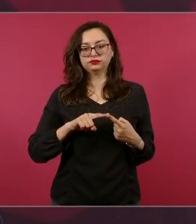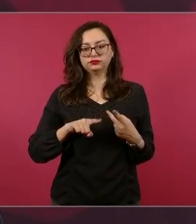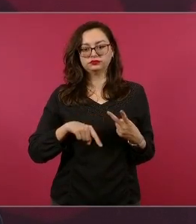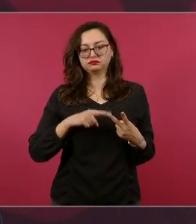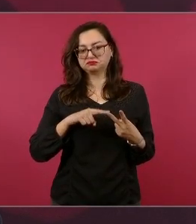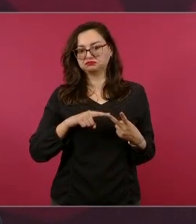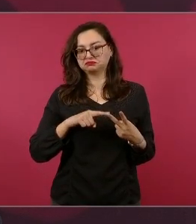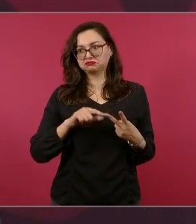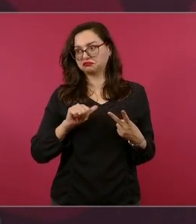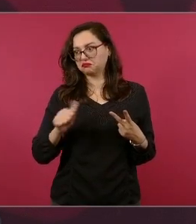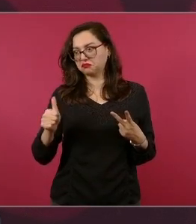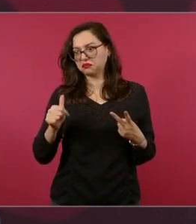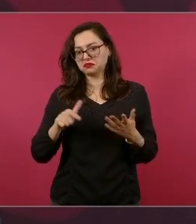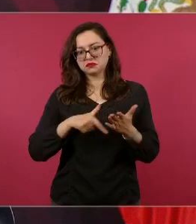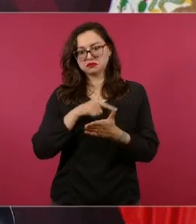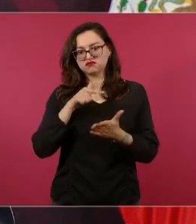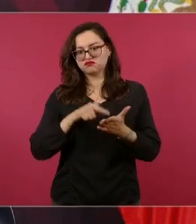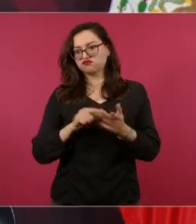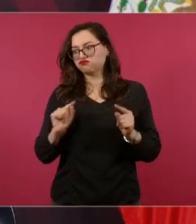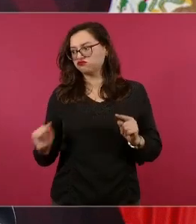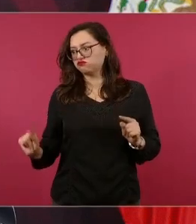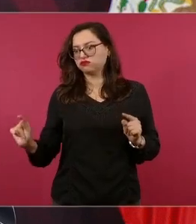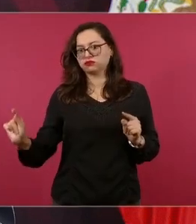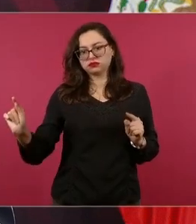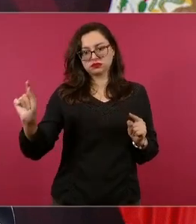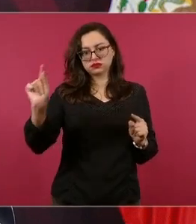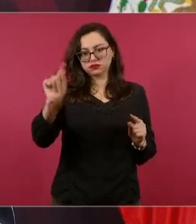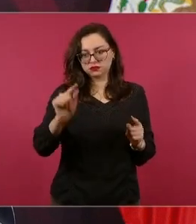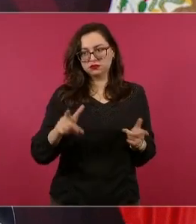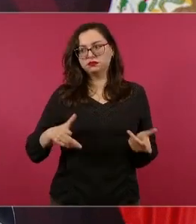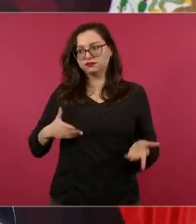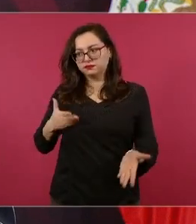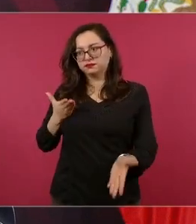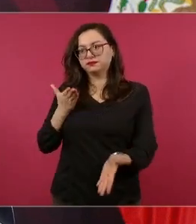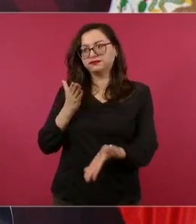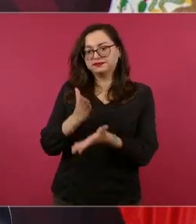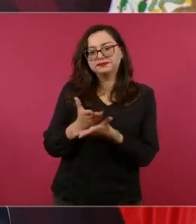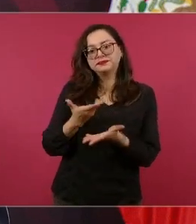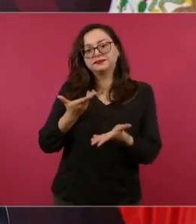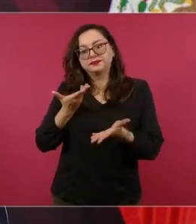y en otras partes. Y la gente